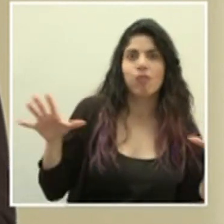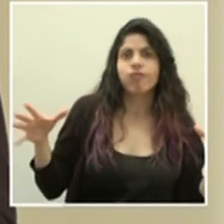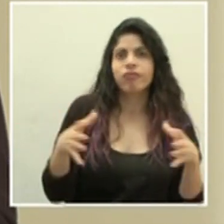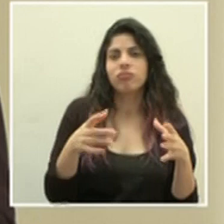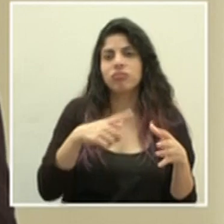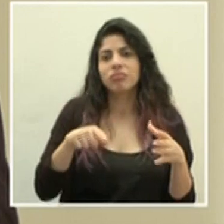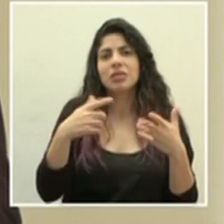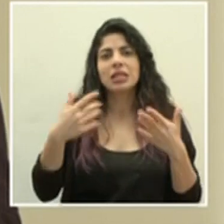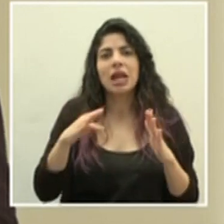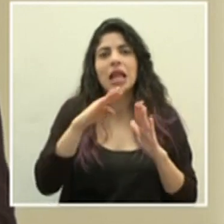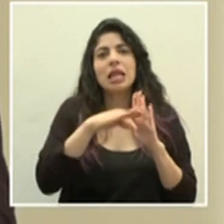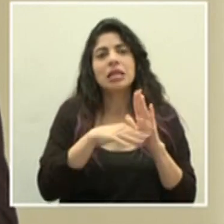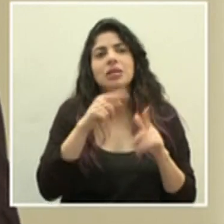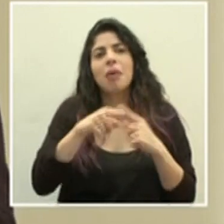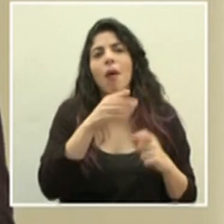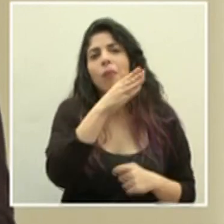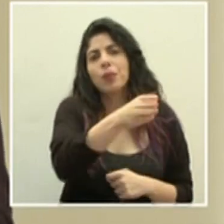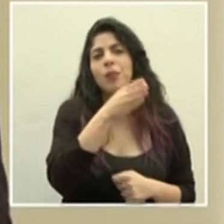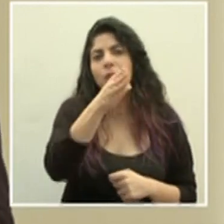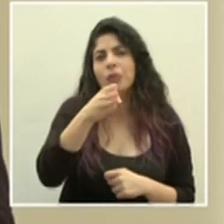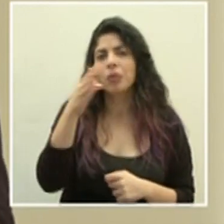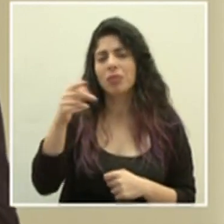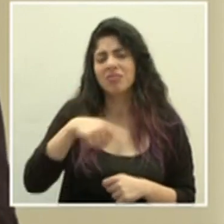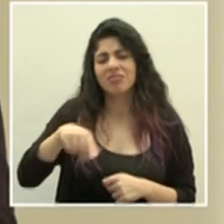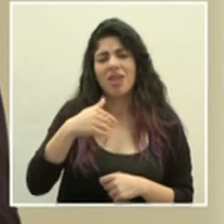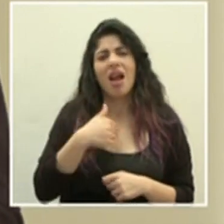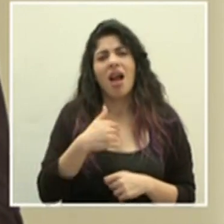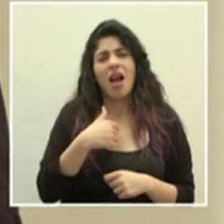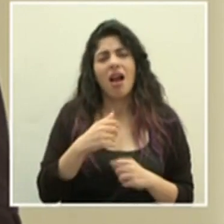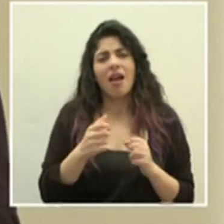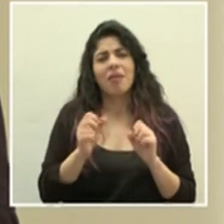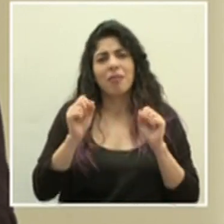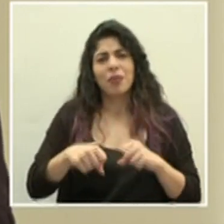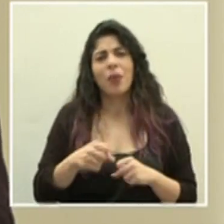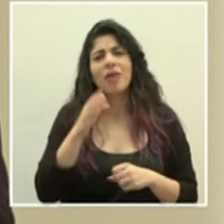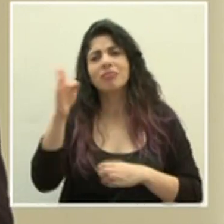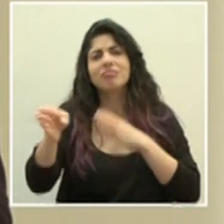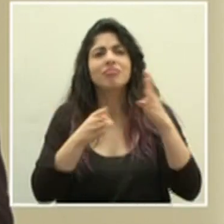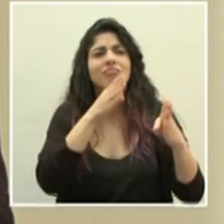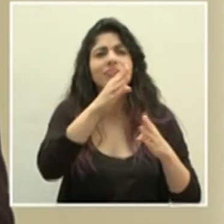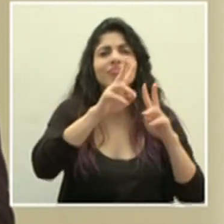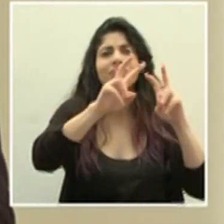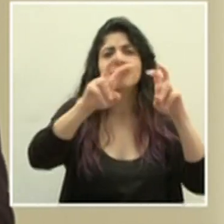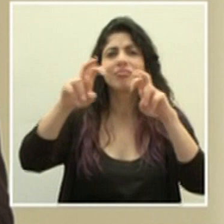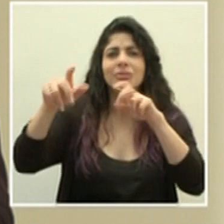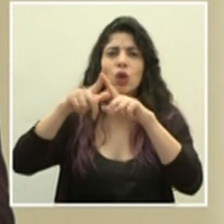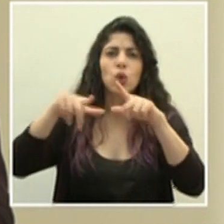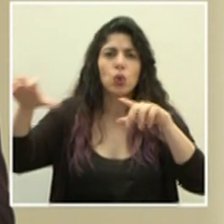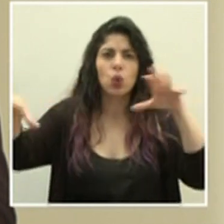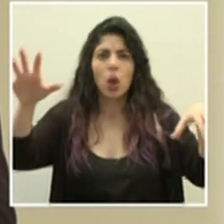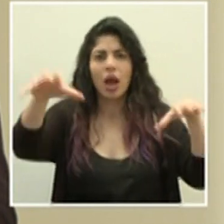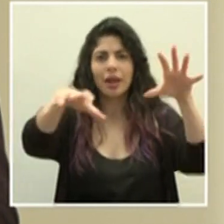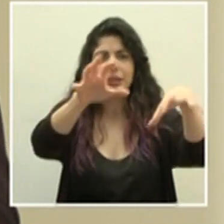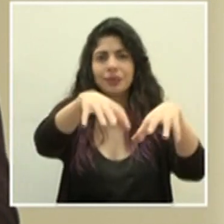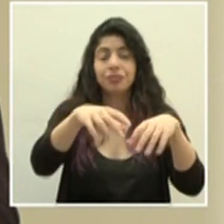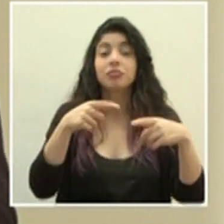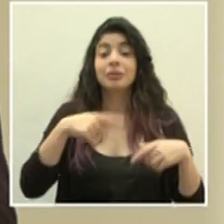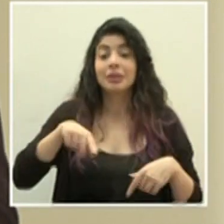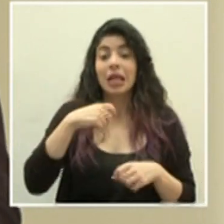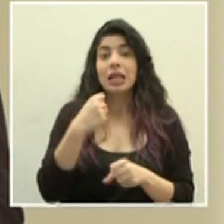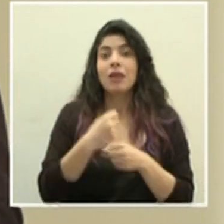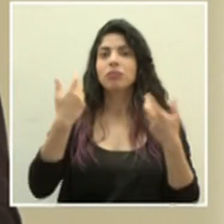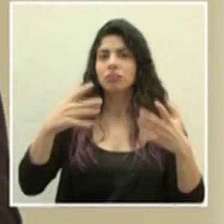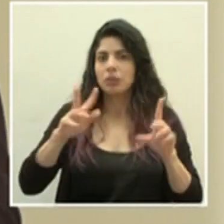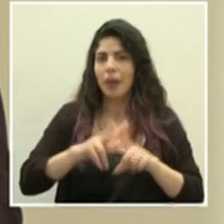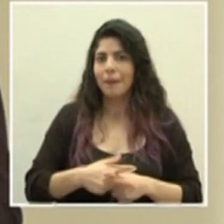como indicado una lista de verificación. Ellos tienen toda una capacidad de estar haciendo esas verificaciones e inspecciones en campo y ya ese trabajo